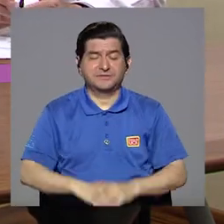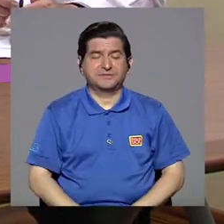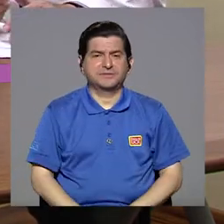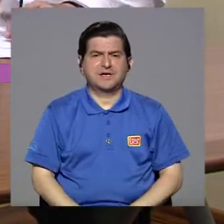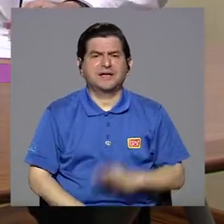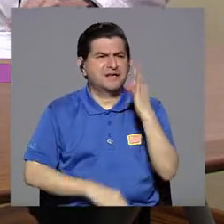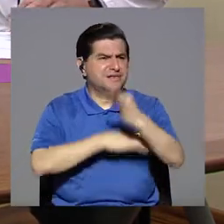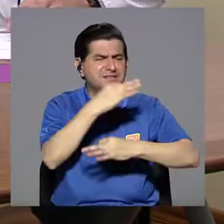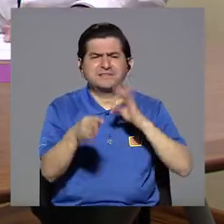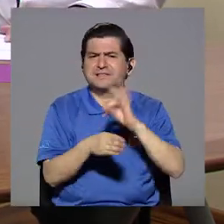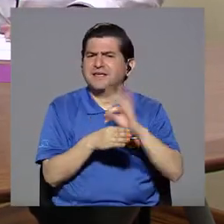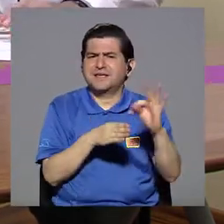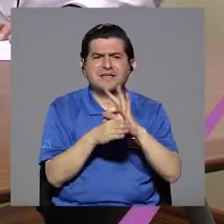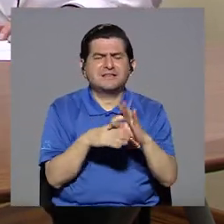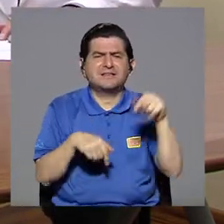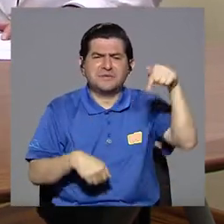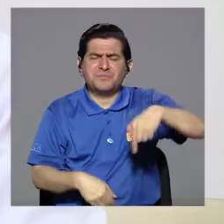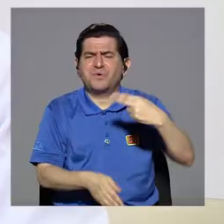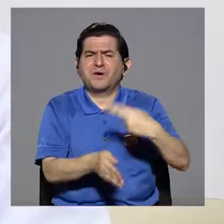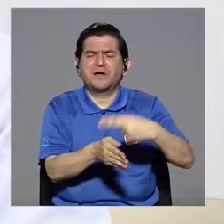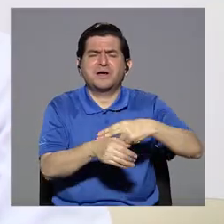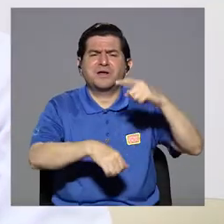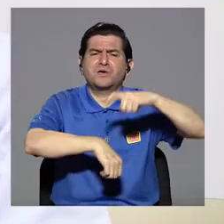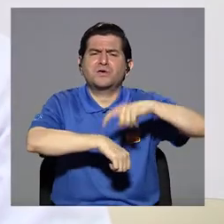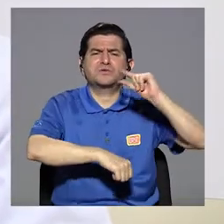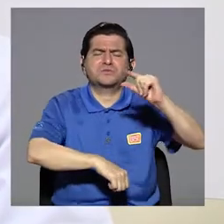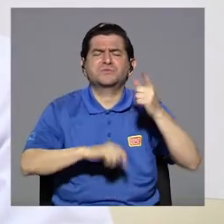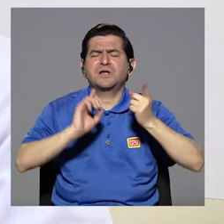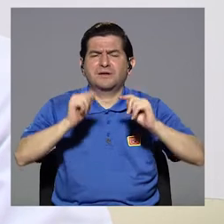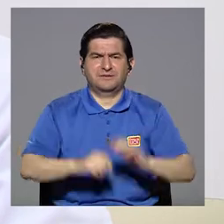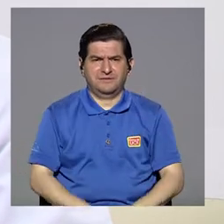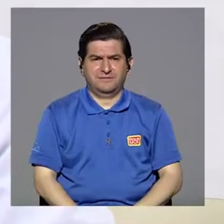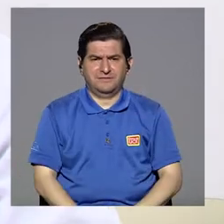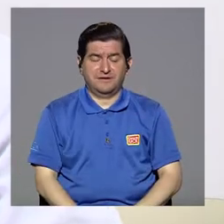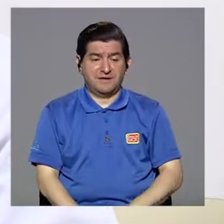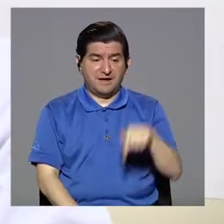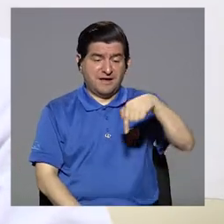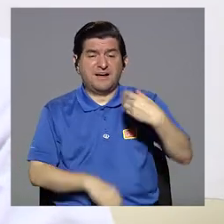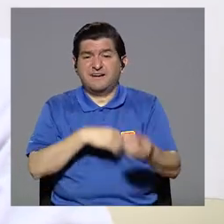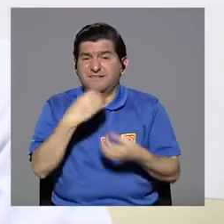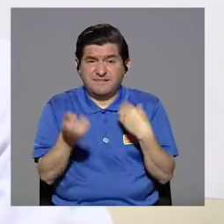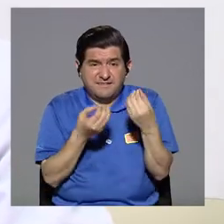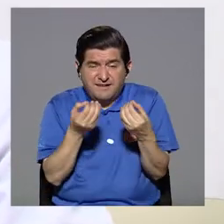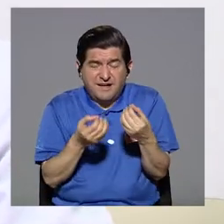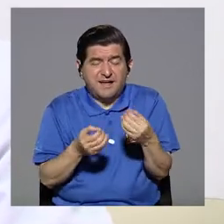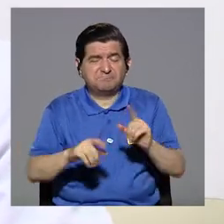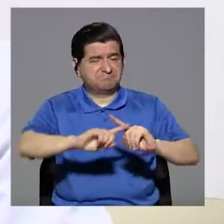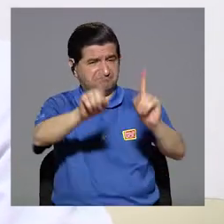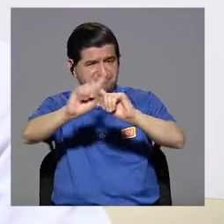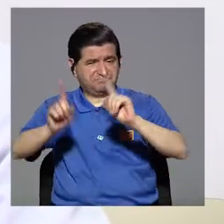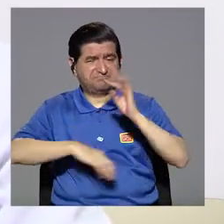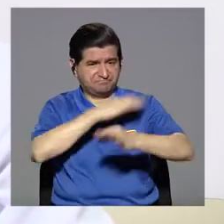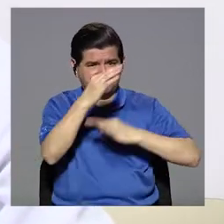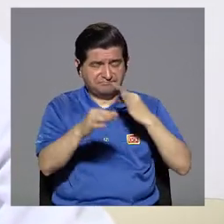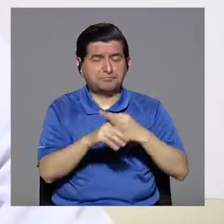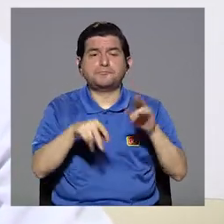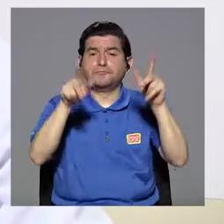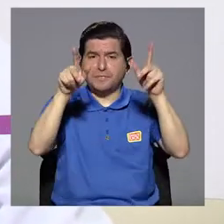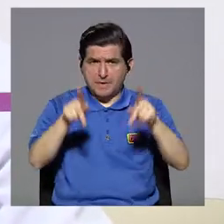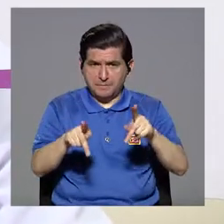qué tipo de tratamientos están dando acá en el hospital de día mira qué es lo que estamos haciendo son es variado